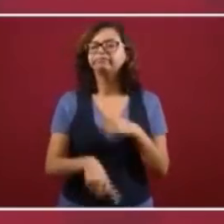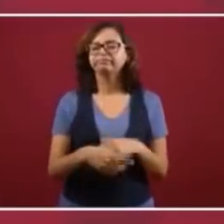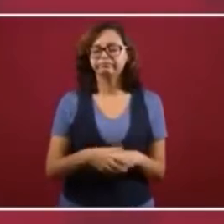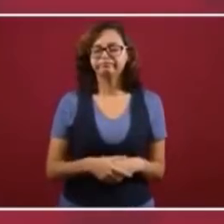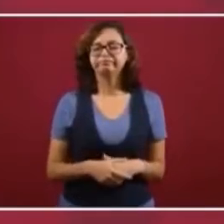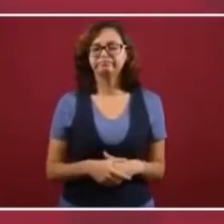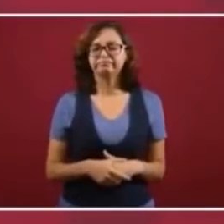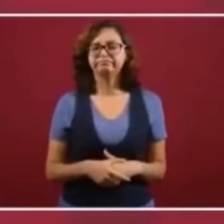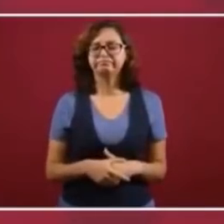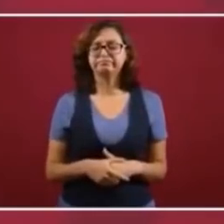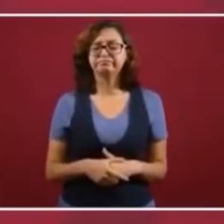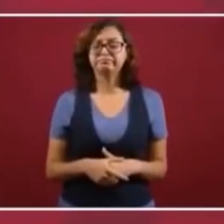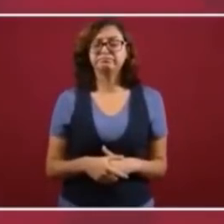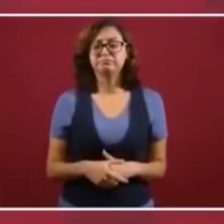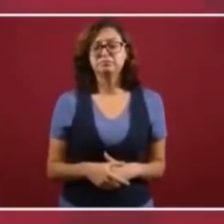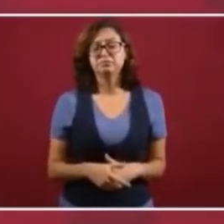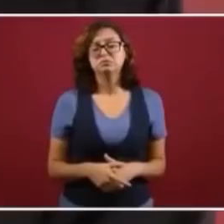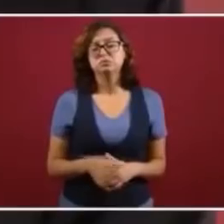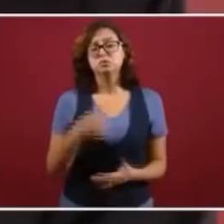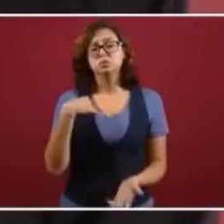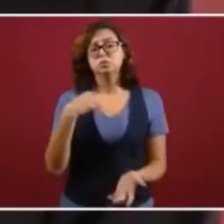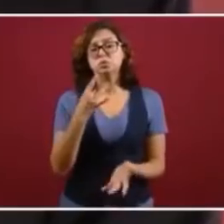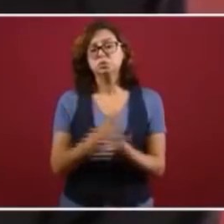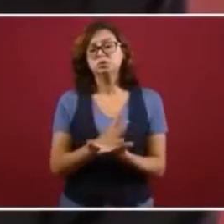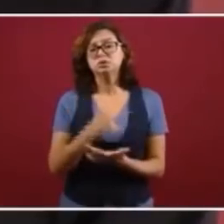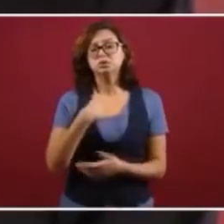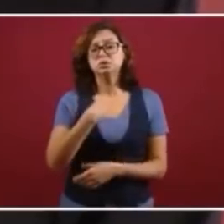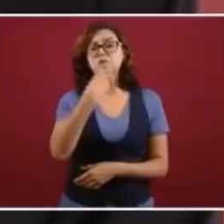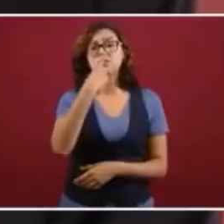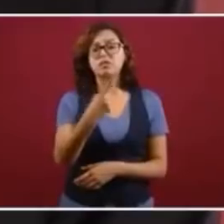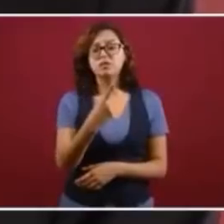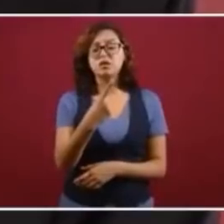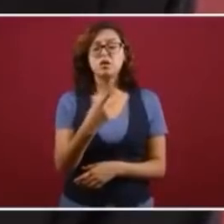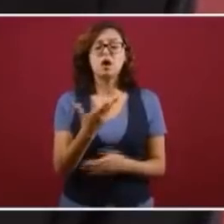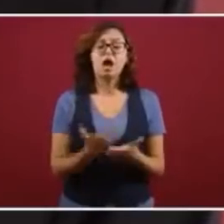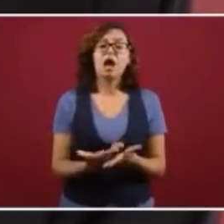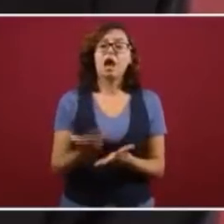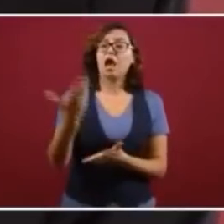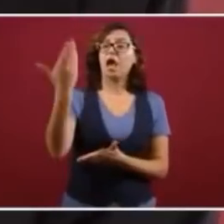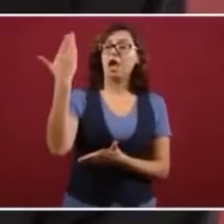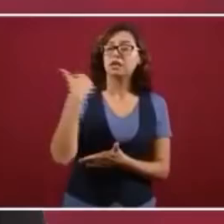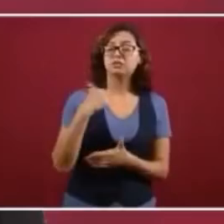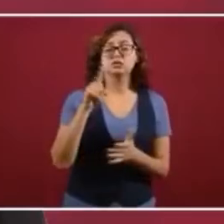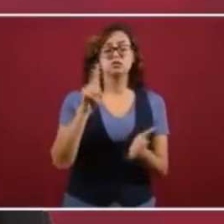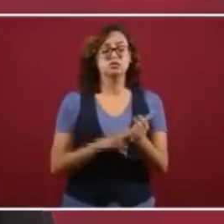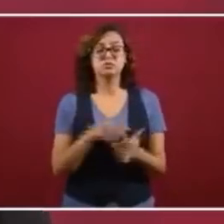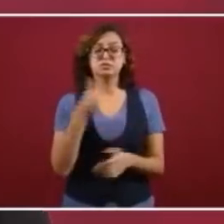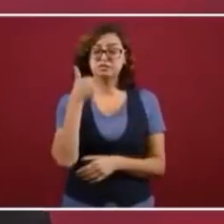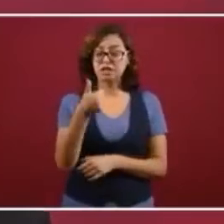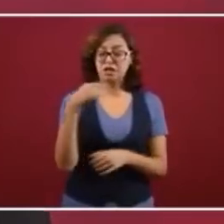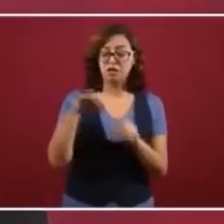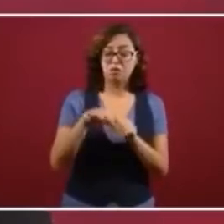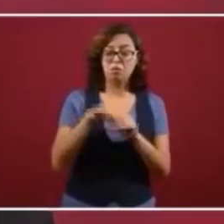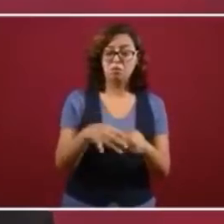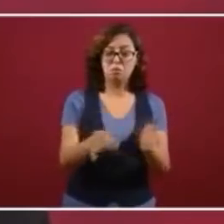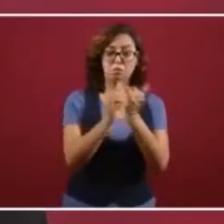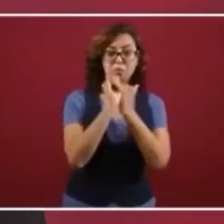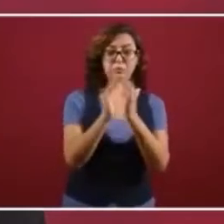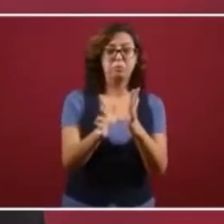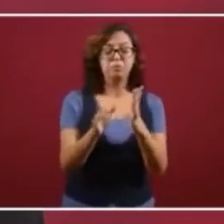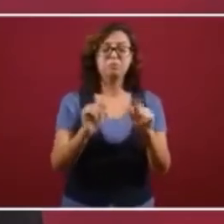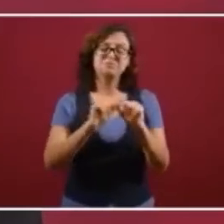Yo nada más digo, entre otras cosas, que si no se hubiesen robado la elección del 2006, no estaría así el